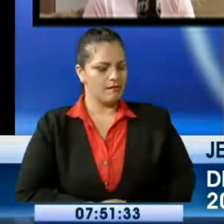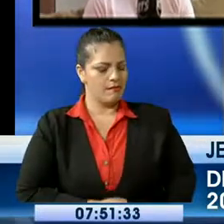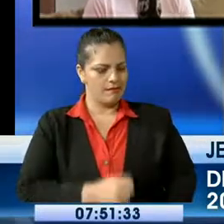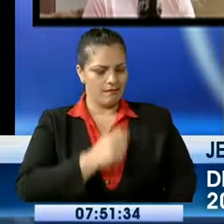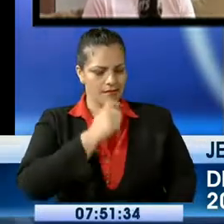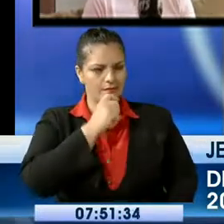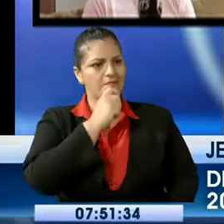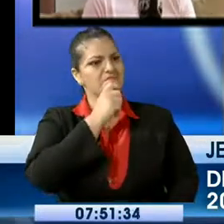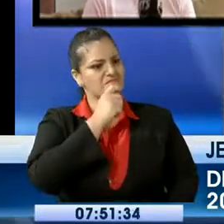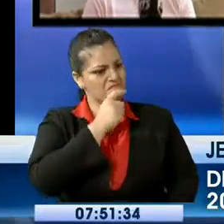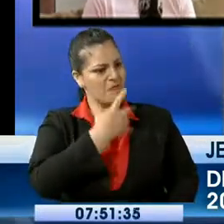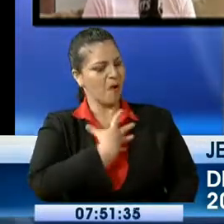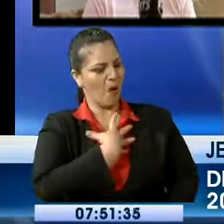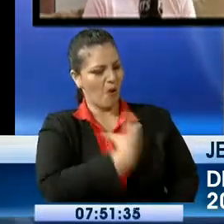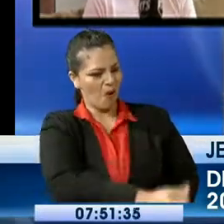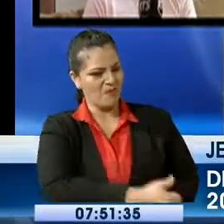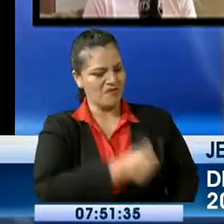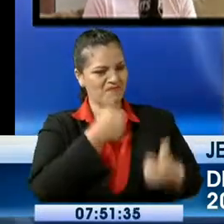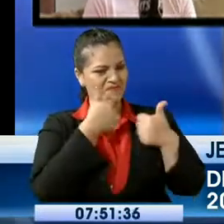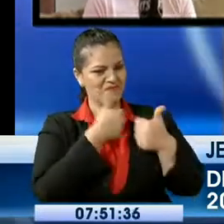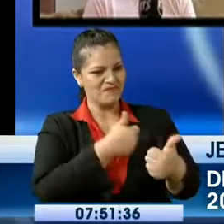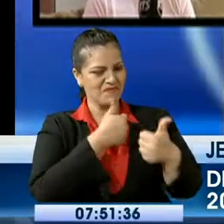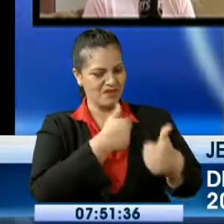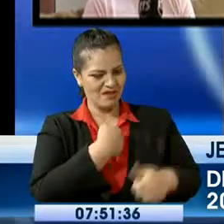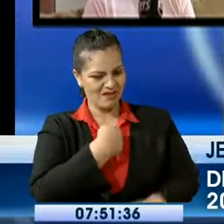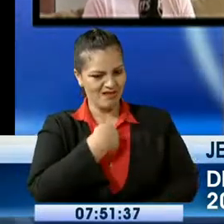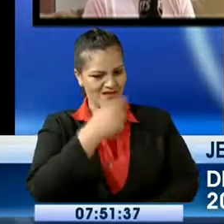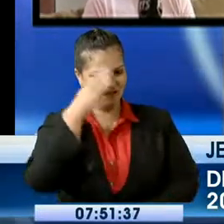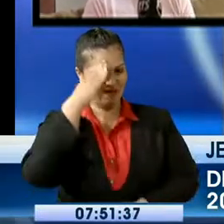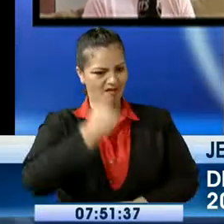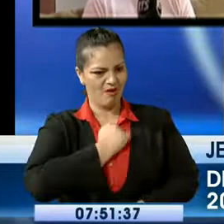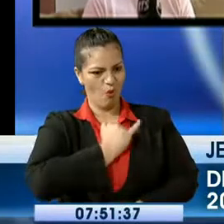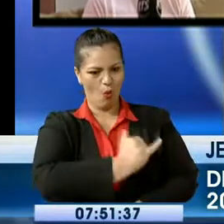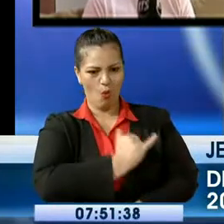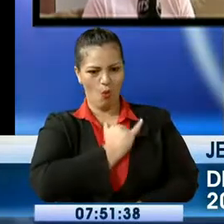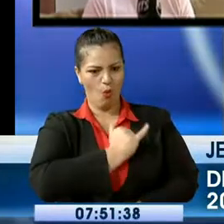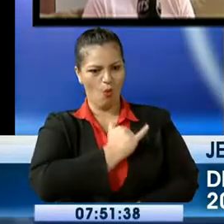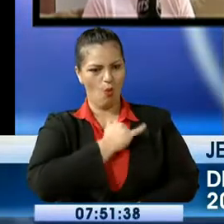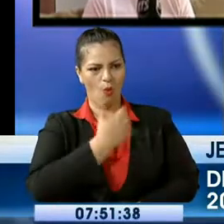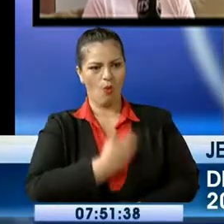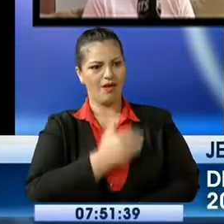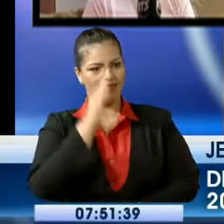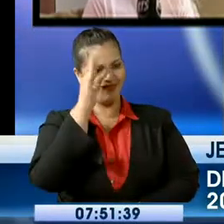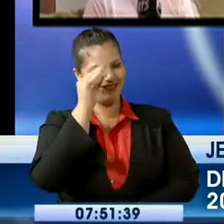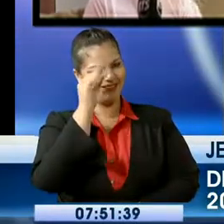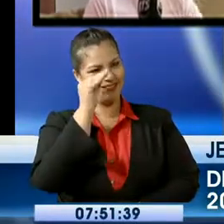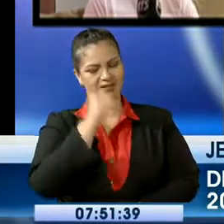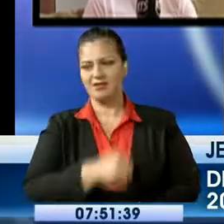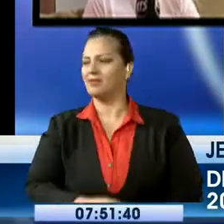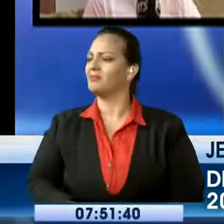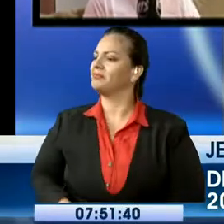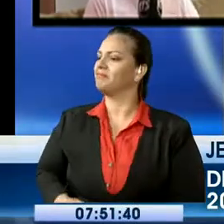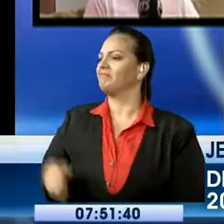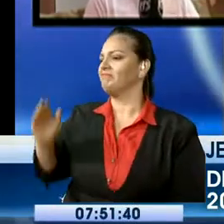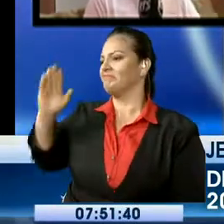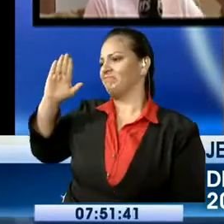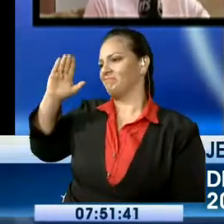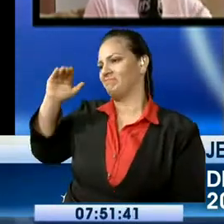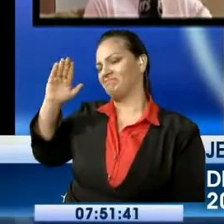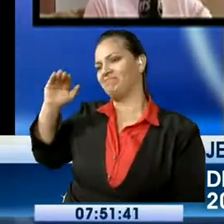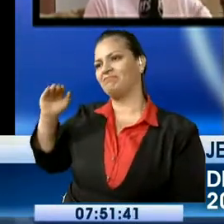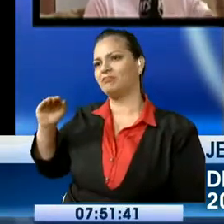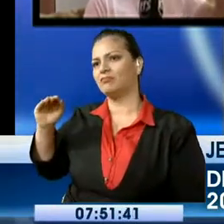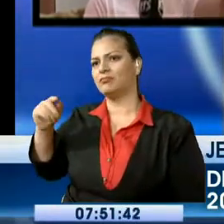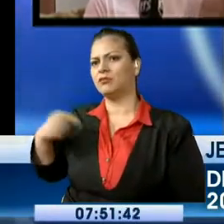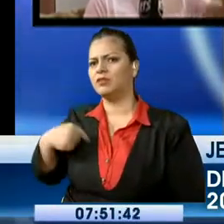espiritualmente de él. Y cuando estábamos regresando a casa, habían controles de tránsito. En ese momento me di cuenta que en